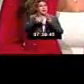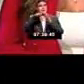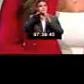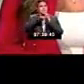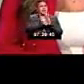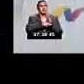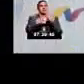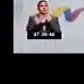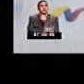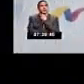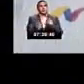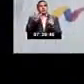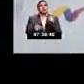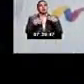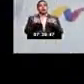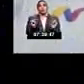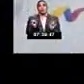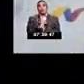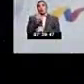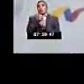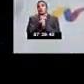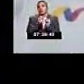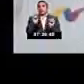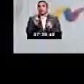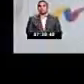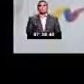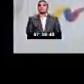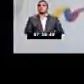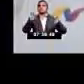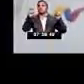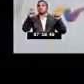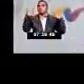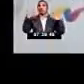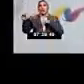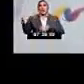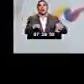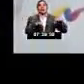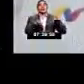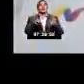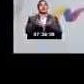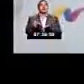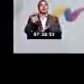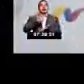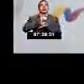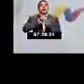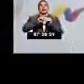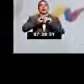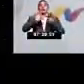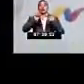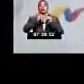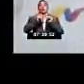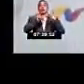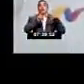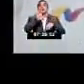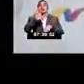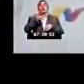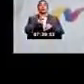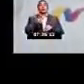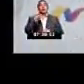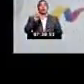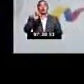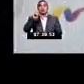y la desnutrición crónica infantil como parte de los eventos conmemorativos de la Asamblea General número 75 de las Naciones